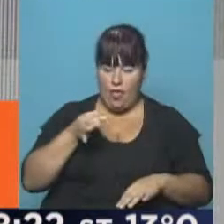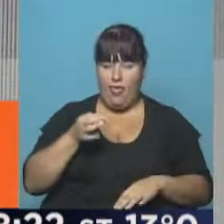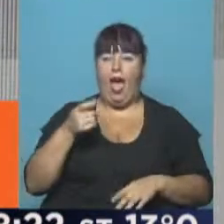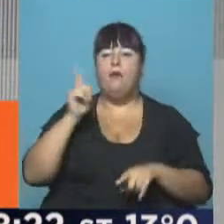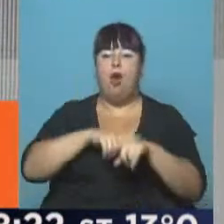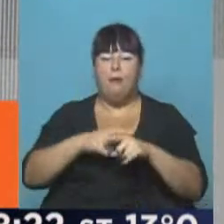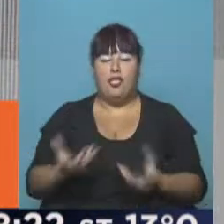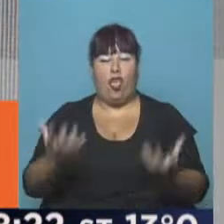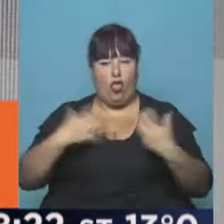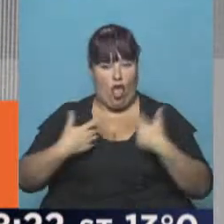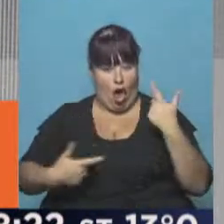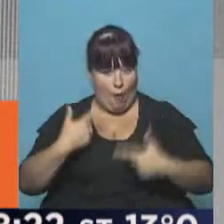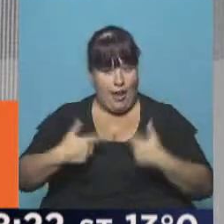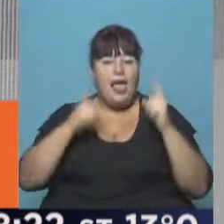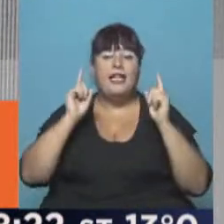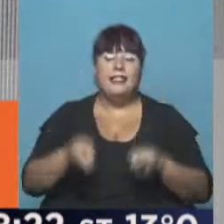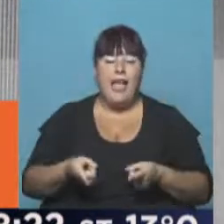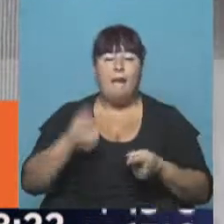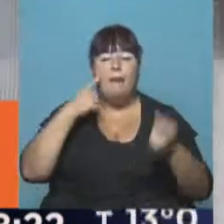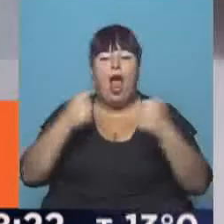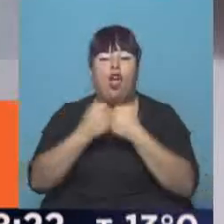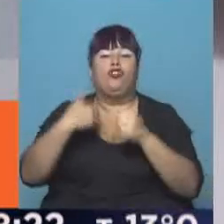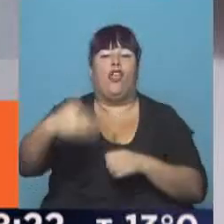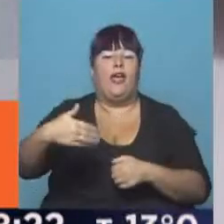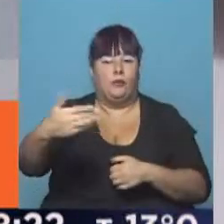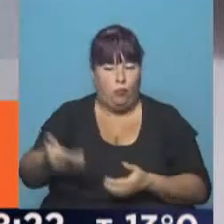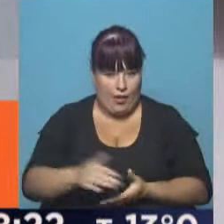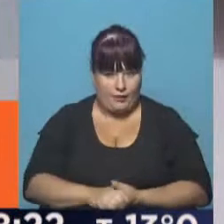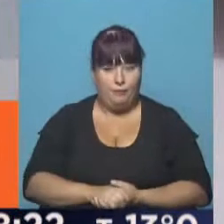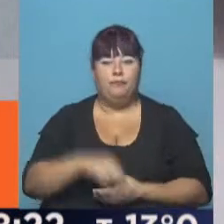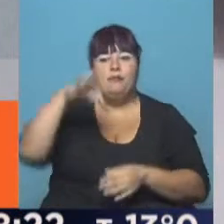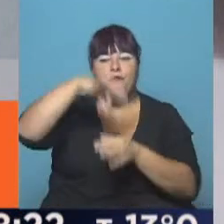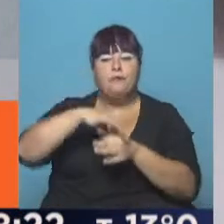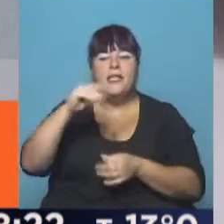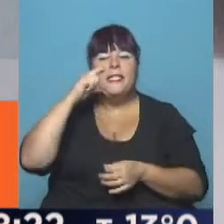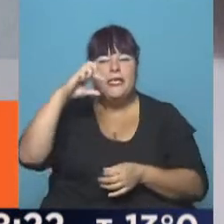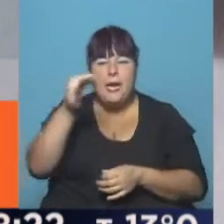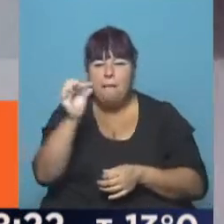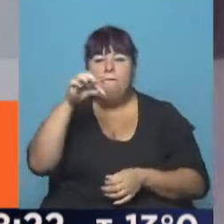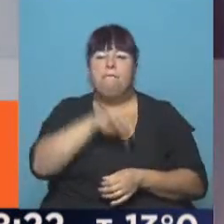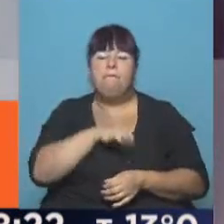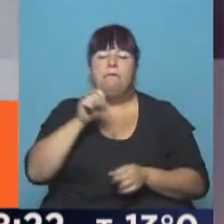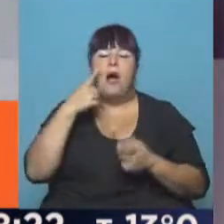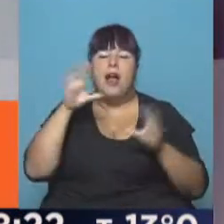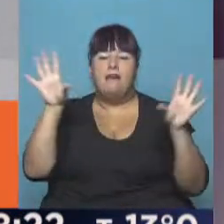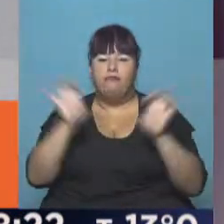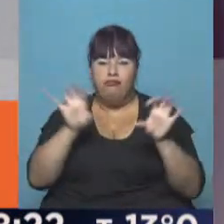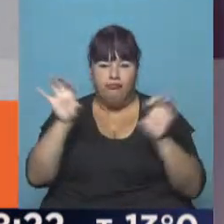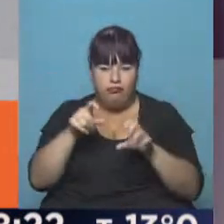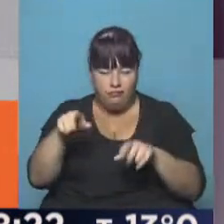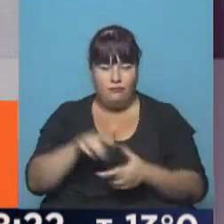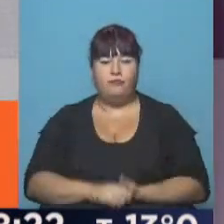en el momento de la cirugía como en los controles posteriores contiene un chip de identificación por radiofrecuencia